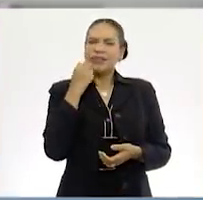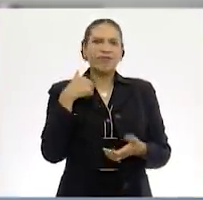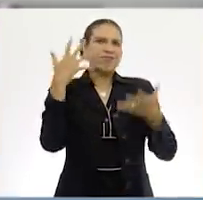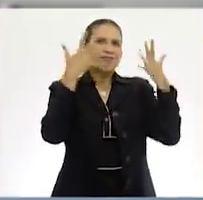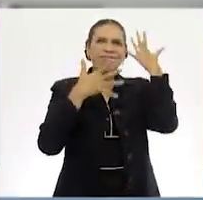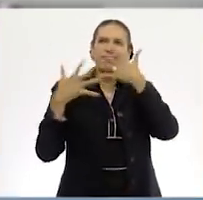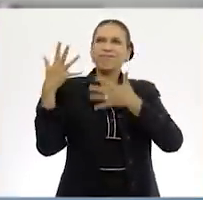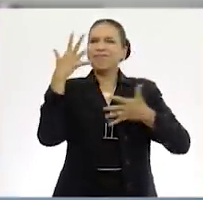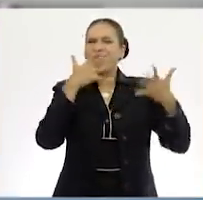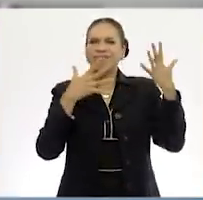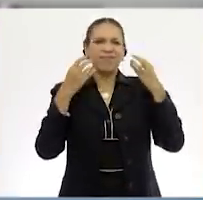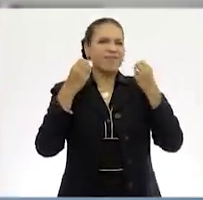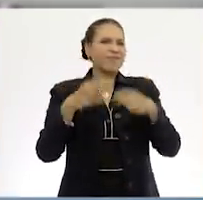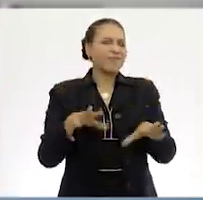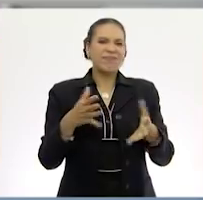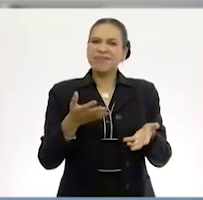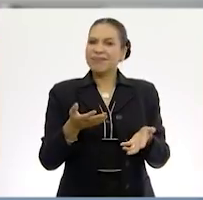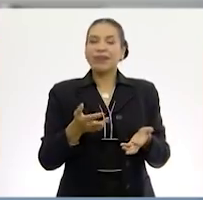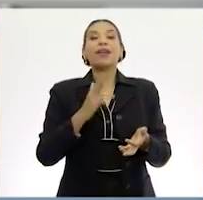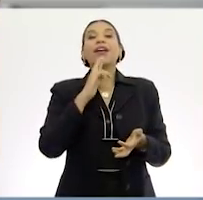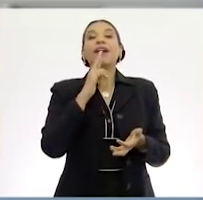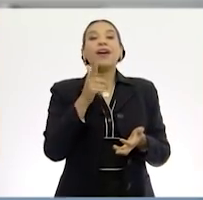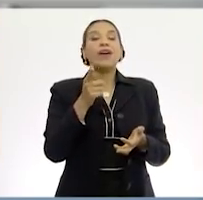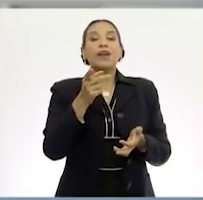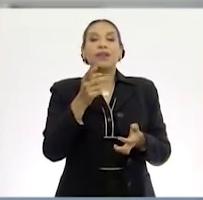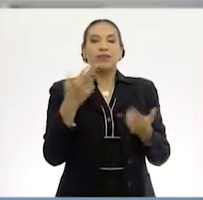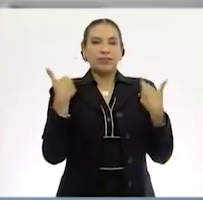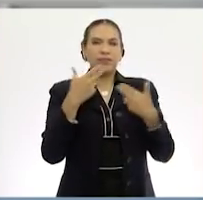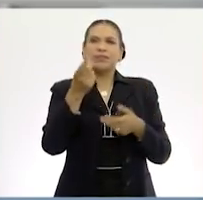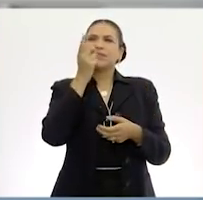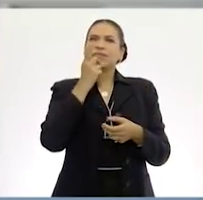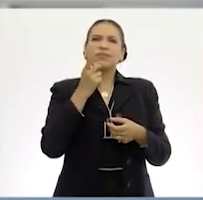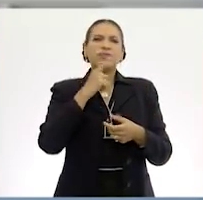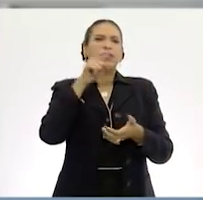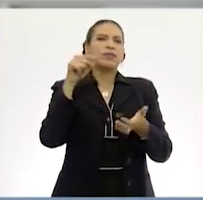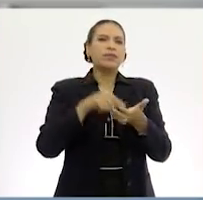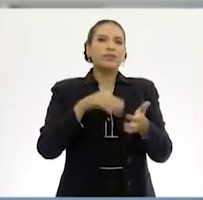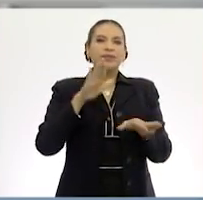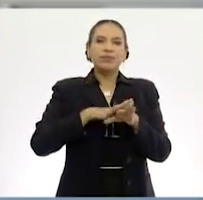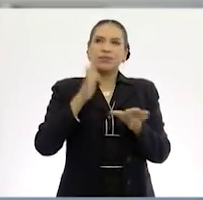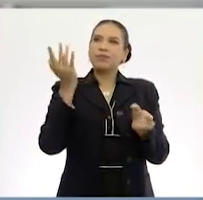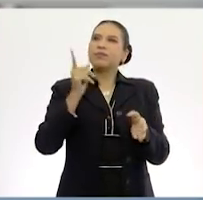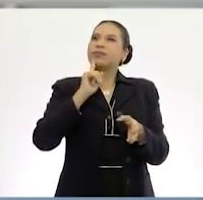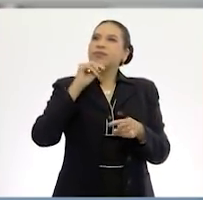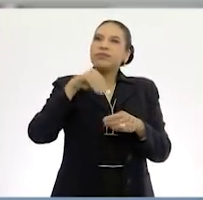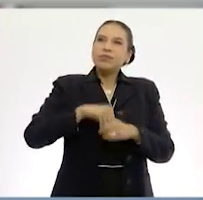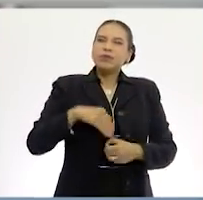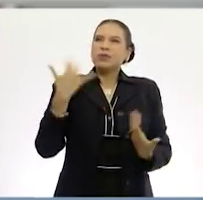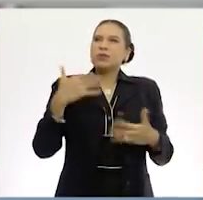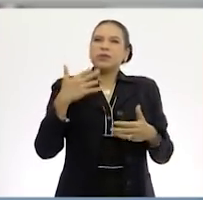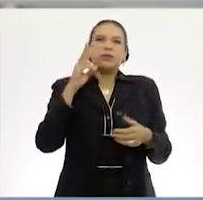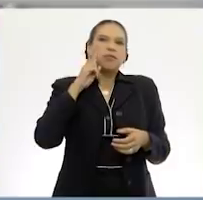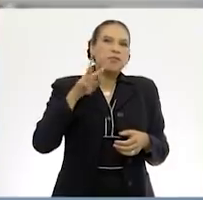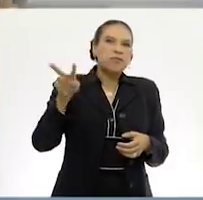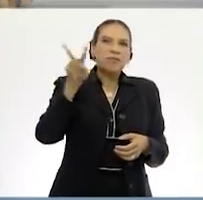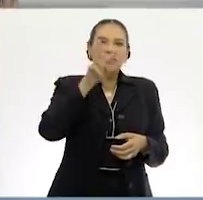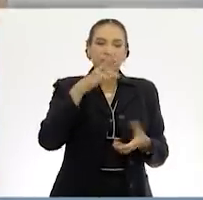perdí. Mejor, maestro, díganos qué lugar es ese tan misterioso y